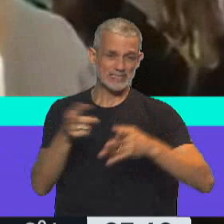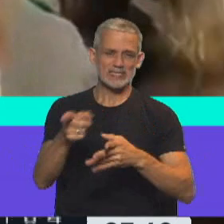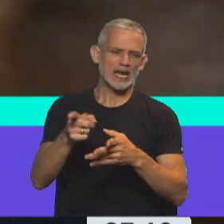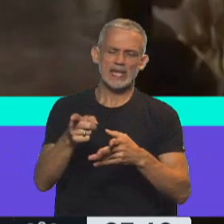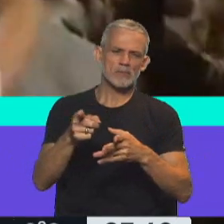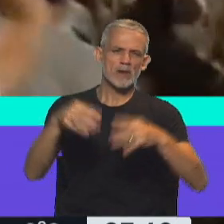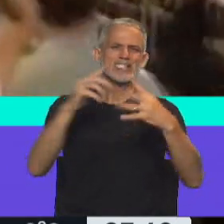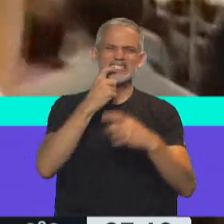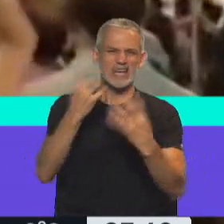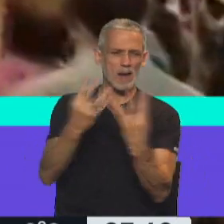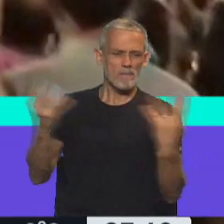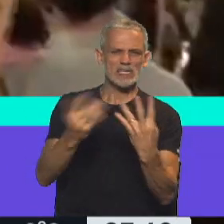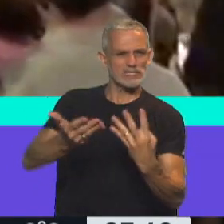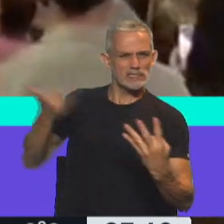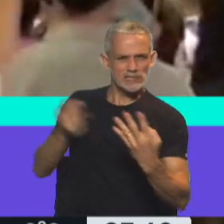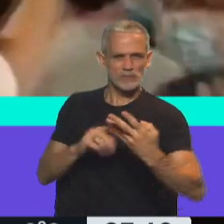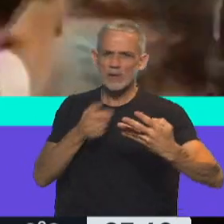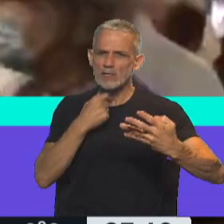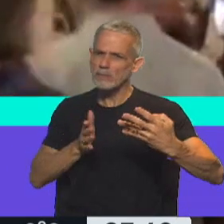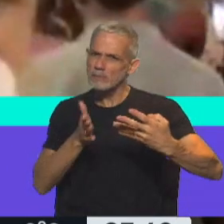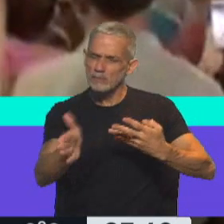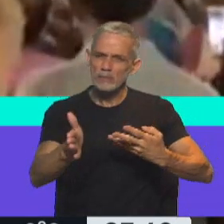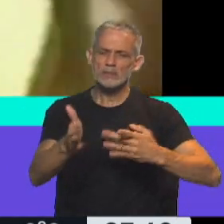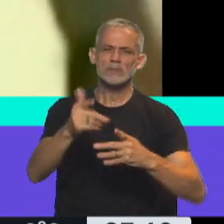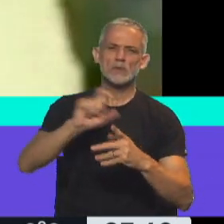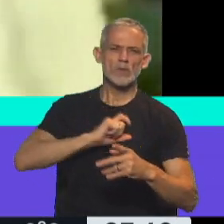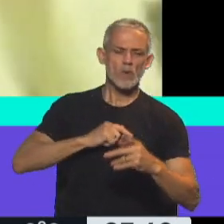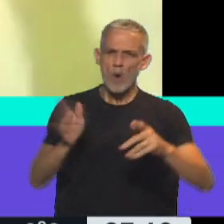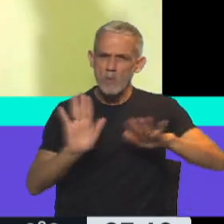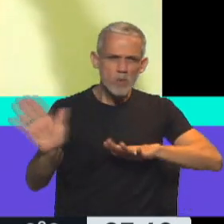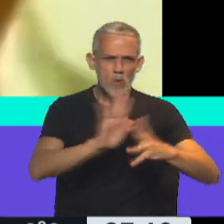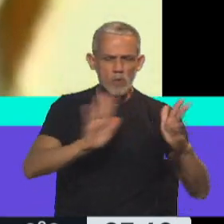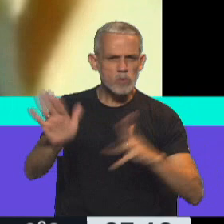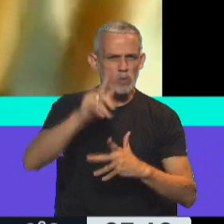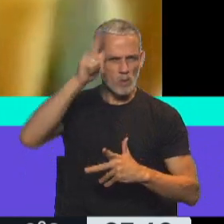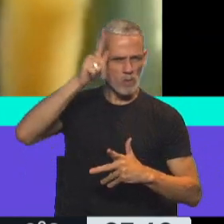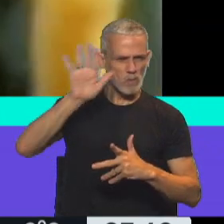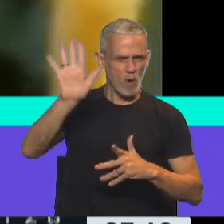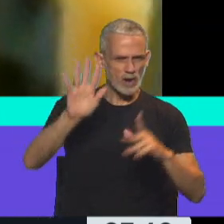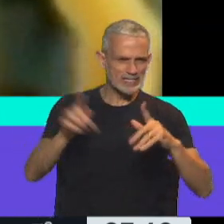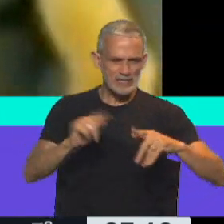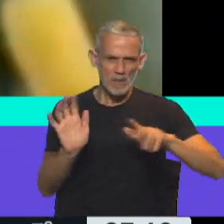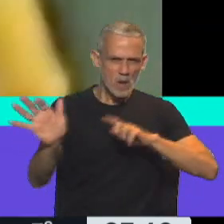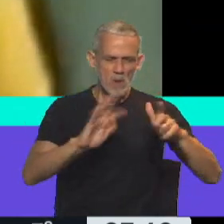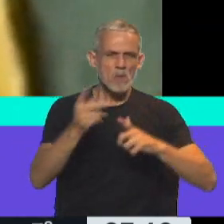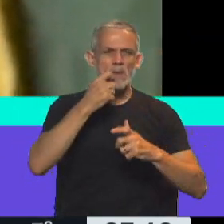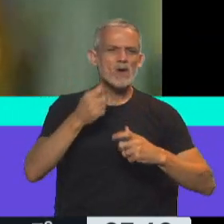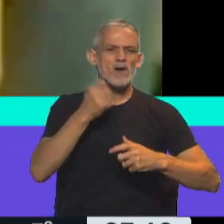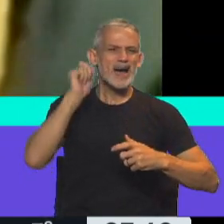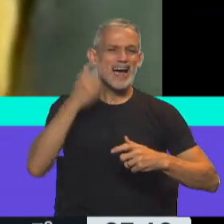parte del vallado para intentar acercarse a la seccional y hubo empujones con efectivos de infantería, quienes tiraron